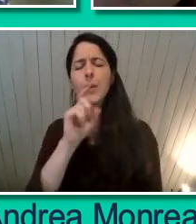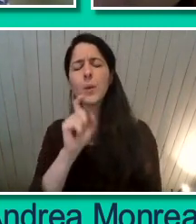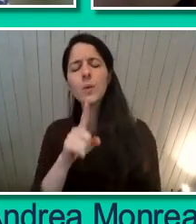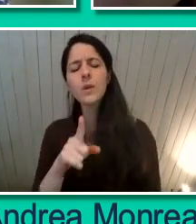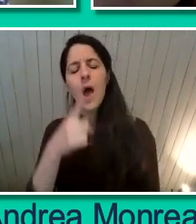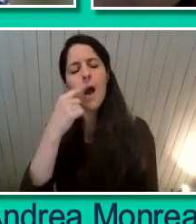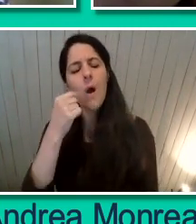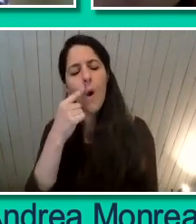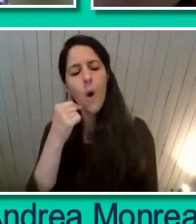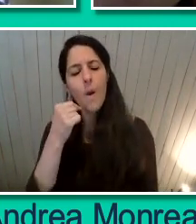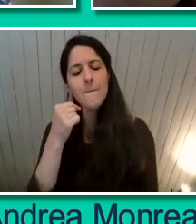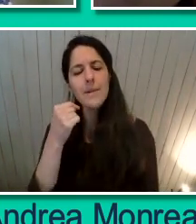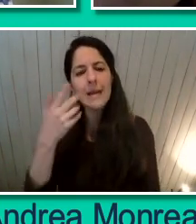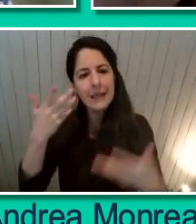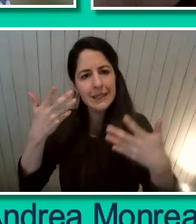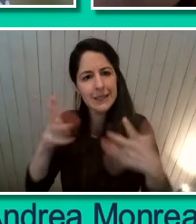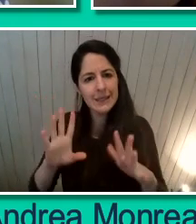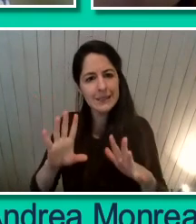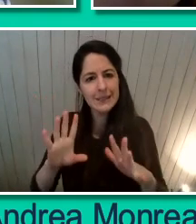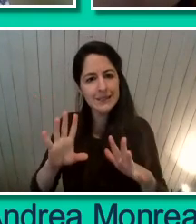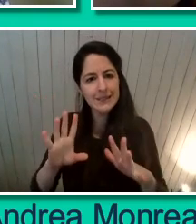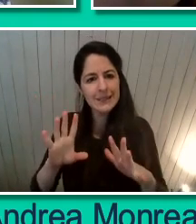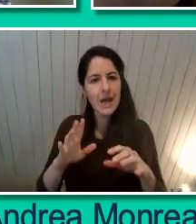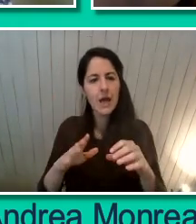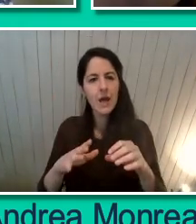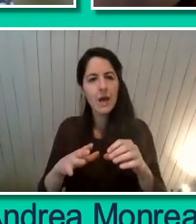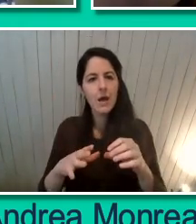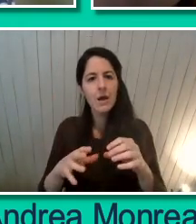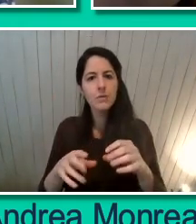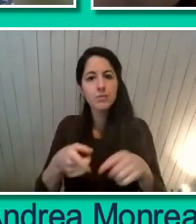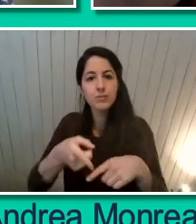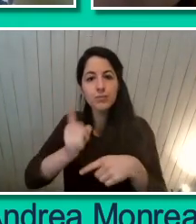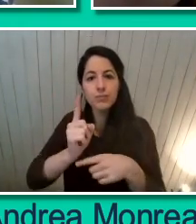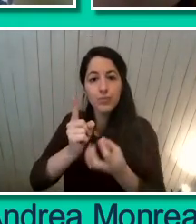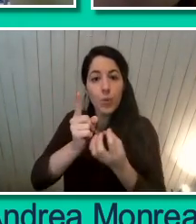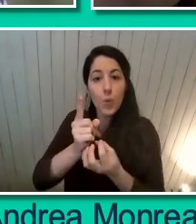tratamiento hormonal o castración están más expuestos al virus